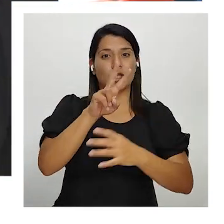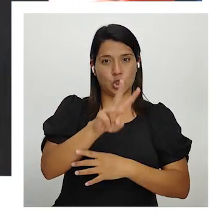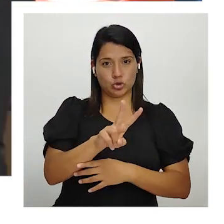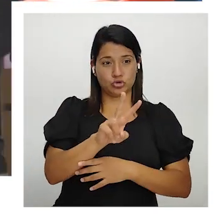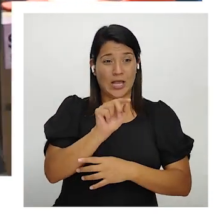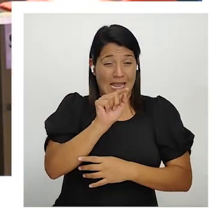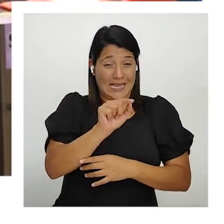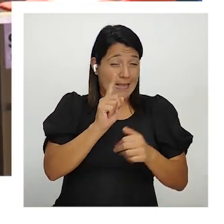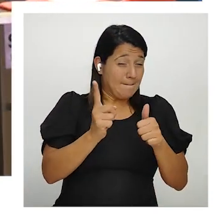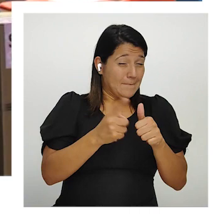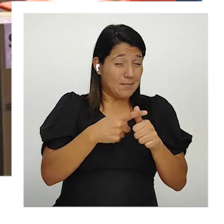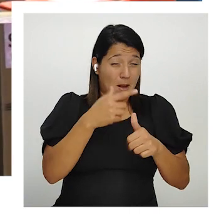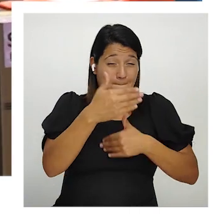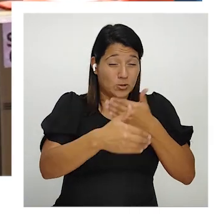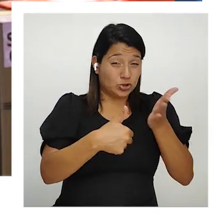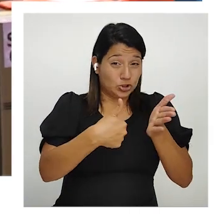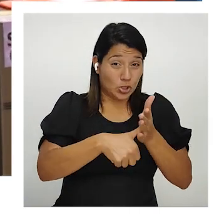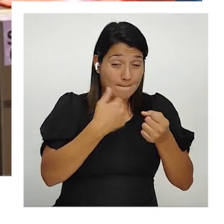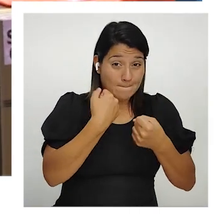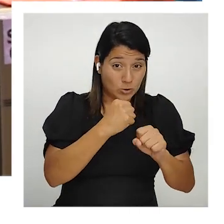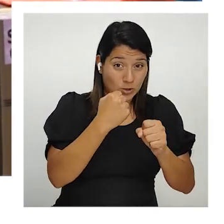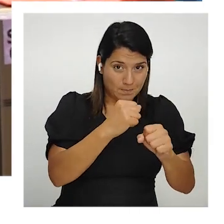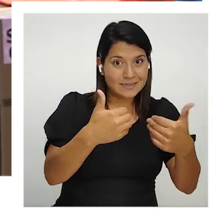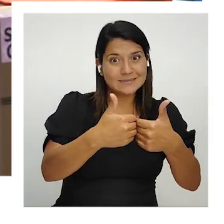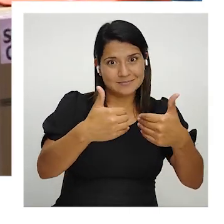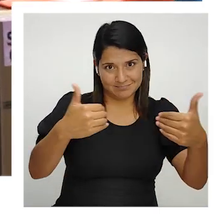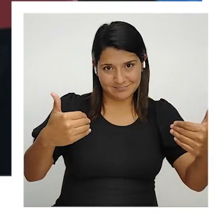elecciones municipales. Separadas. Separadas, sí.